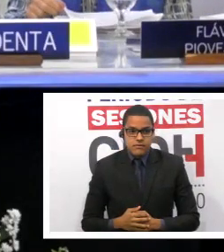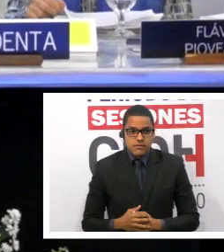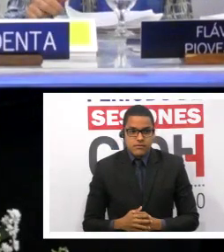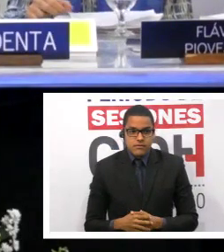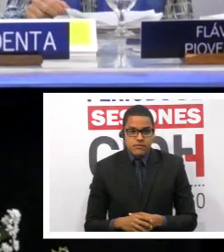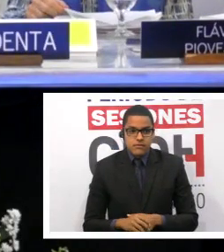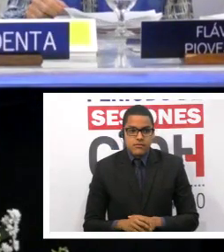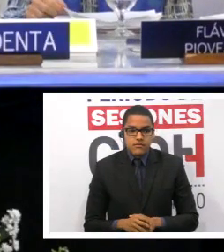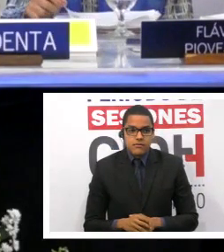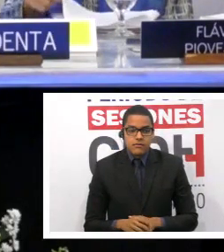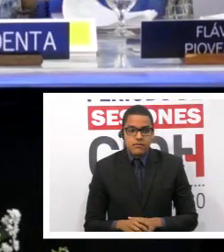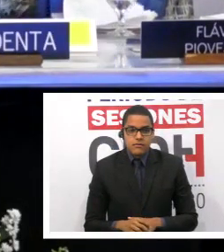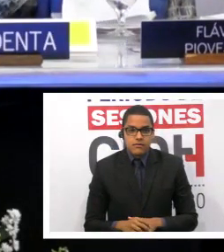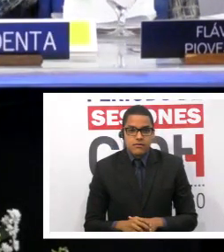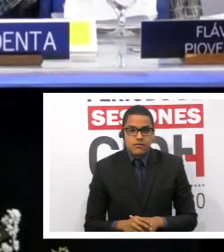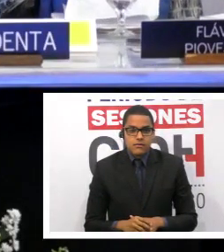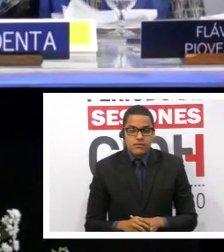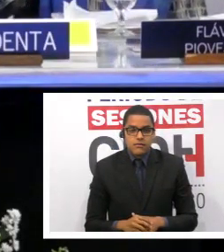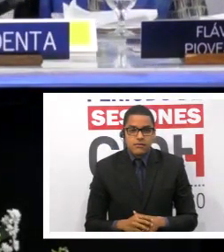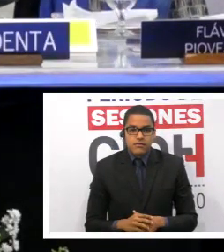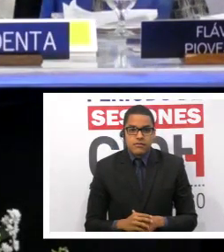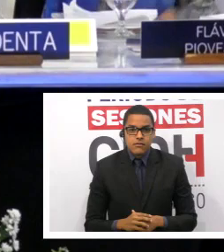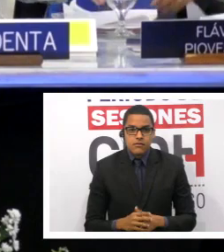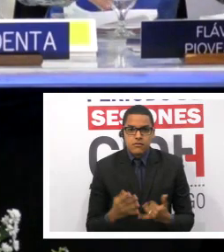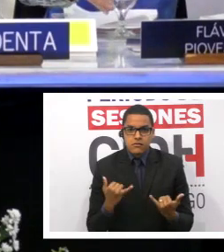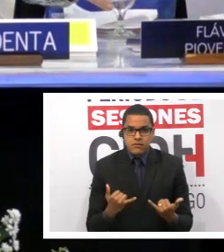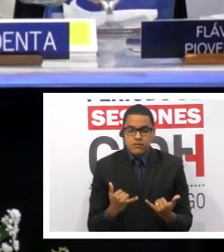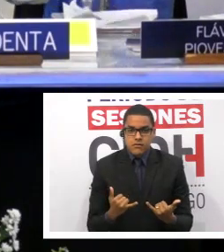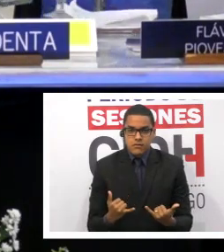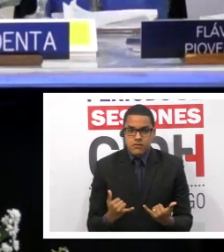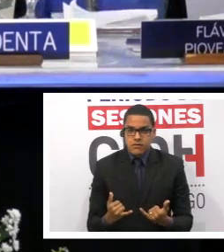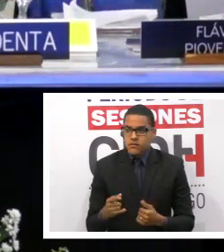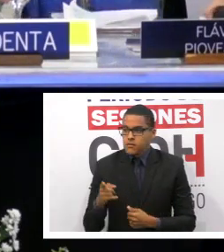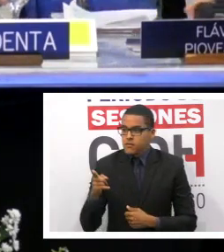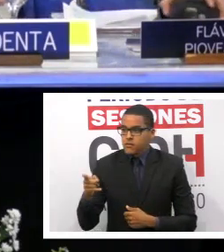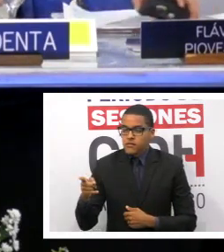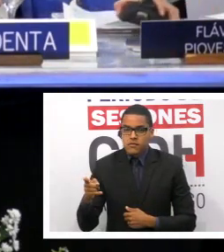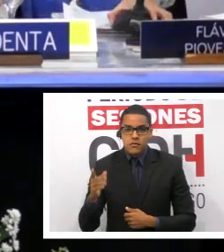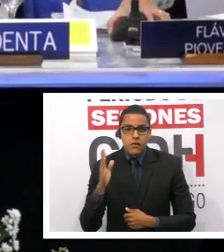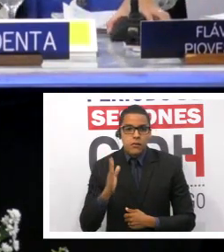en agua esta comisión es abierta y vino